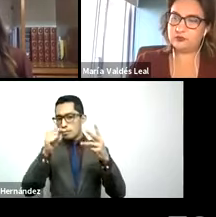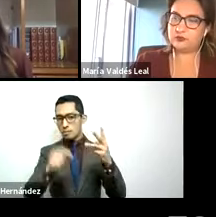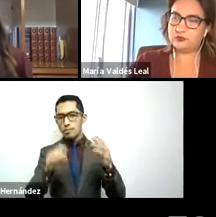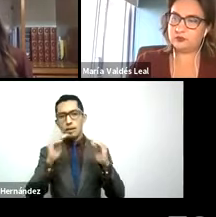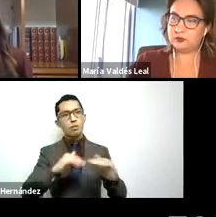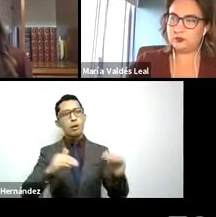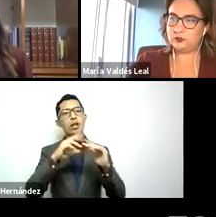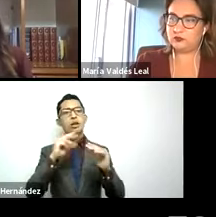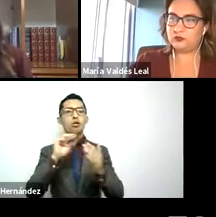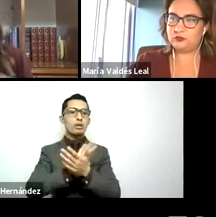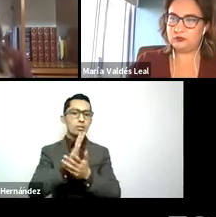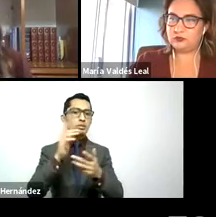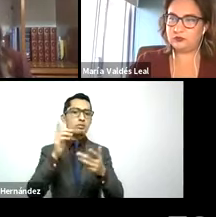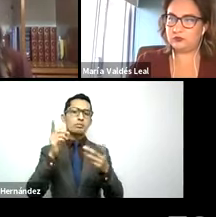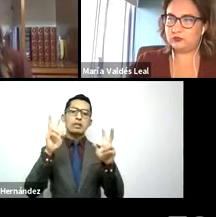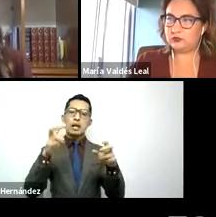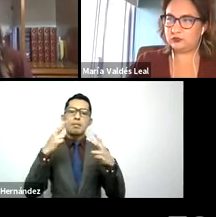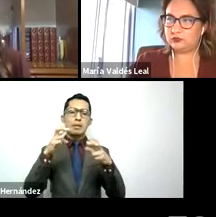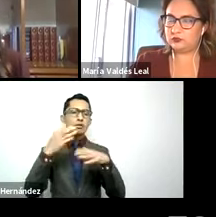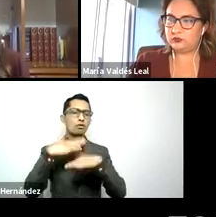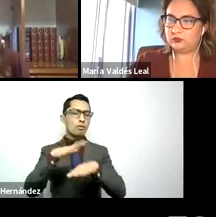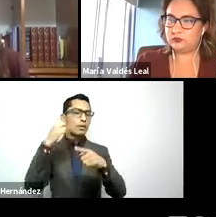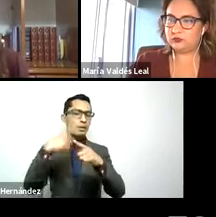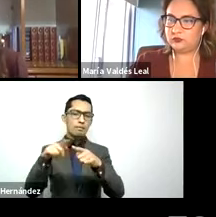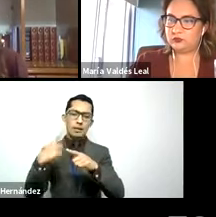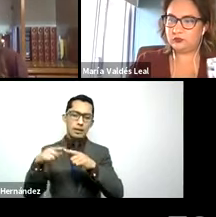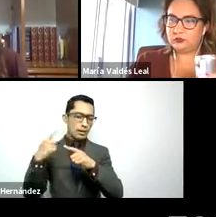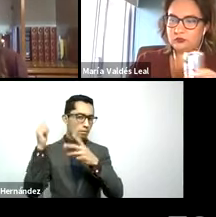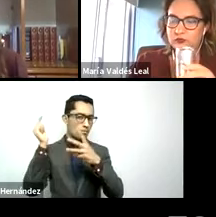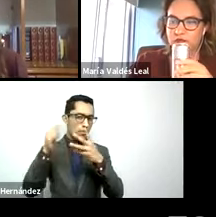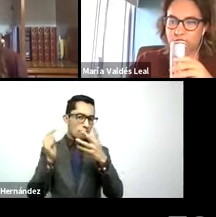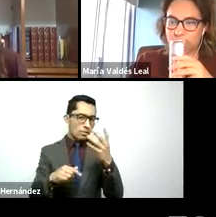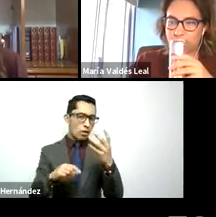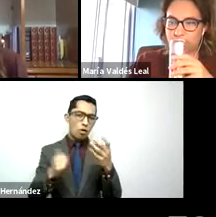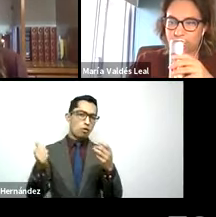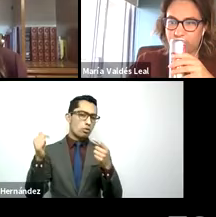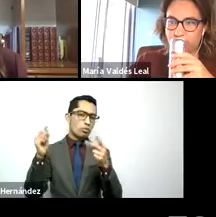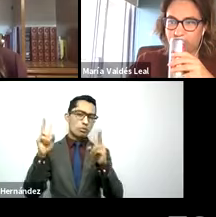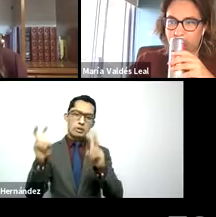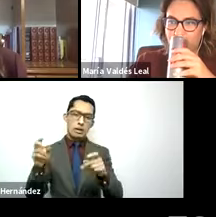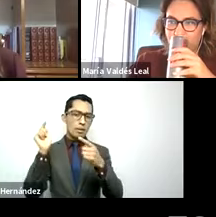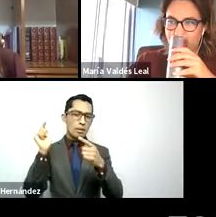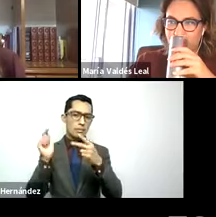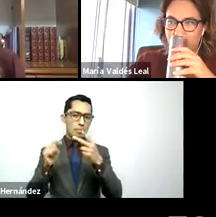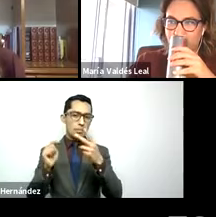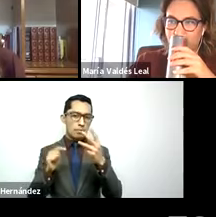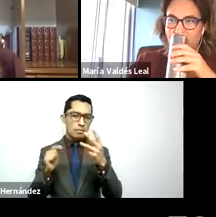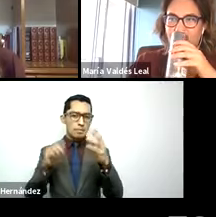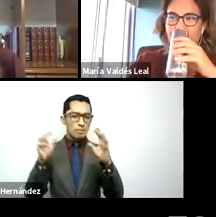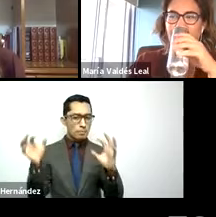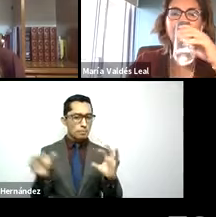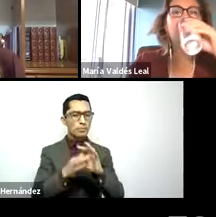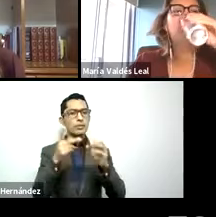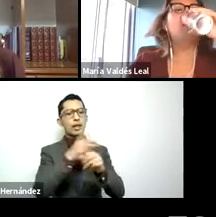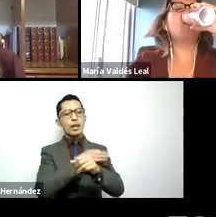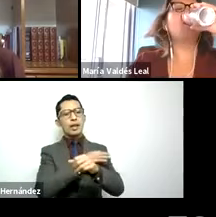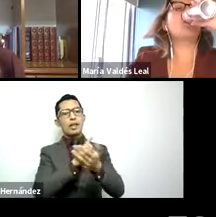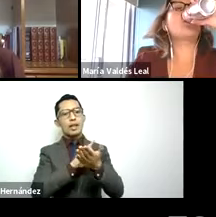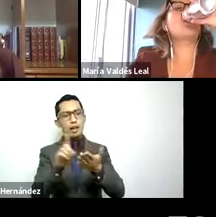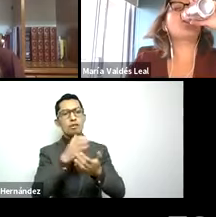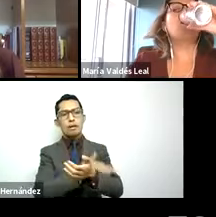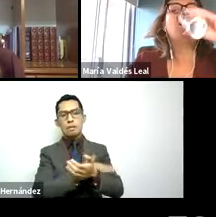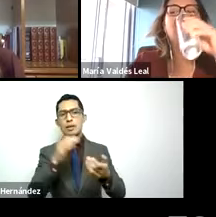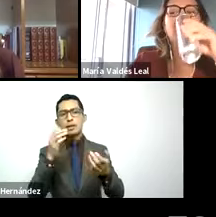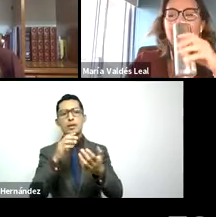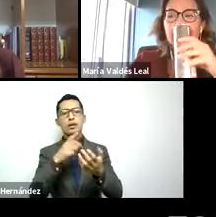no discriminación, tanto sobre eso como sobre otros temas de derecho de familia o derecho constitucional.